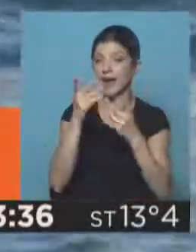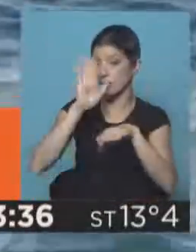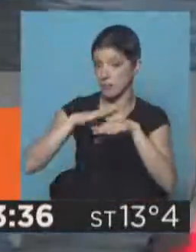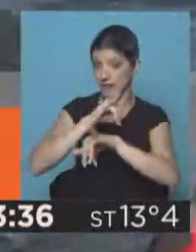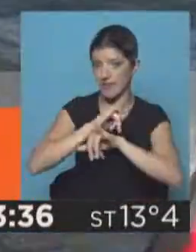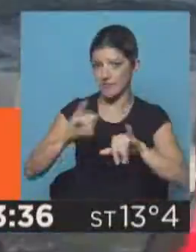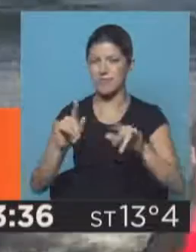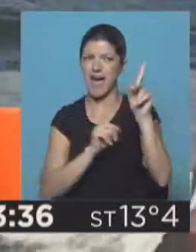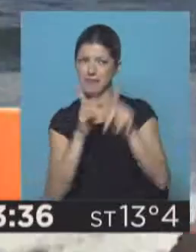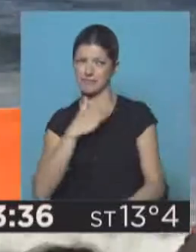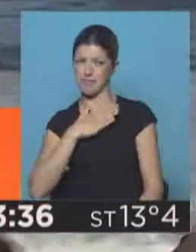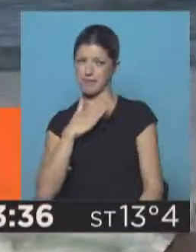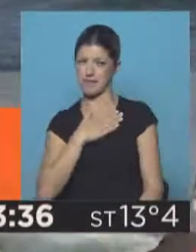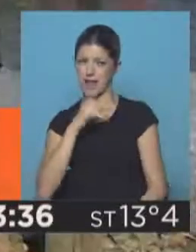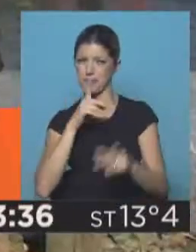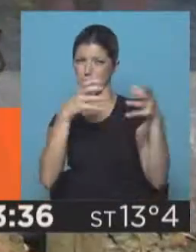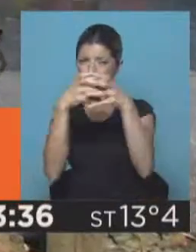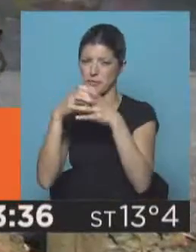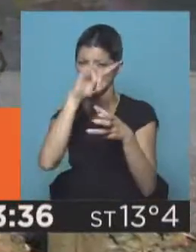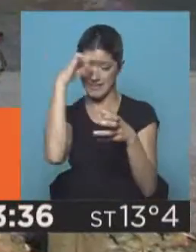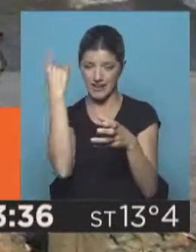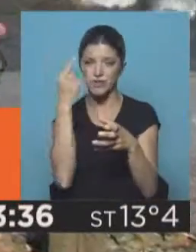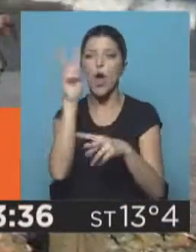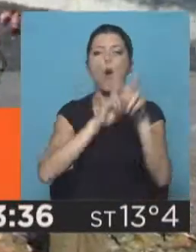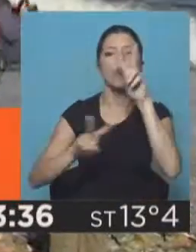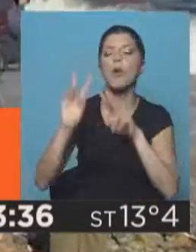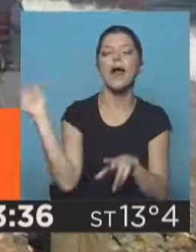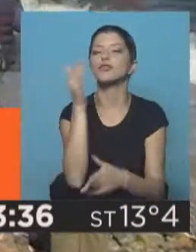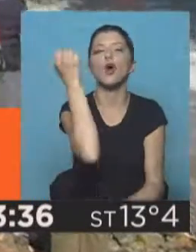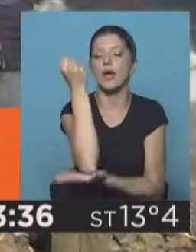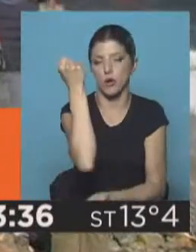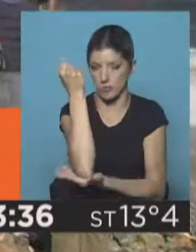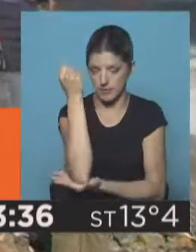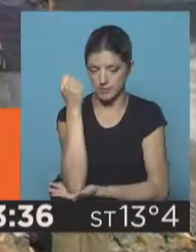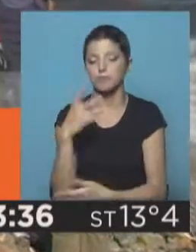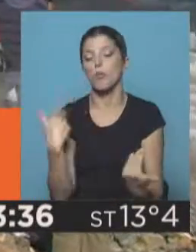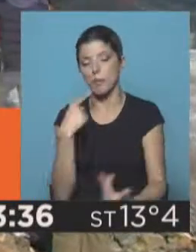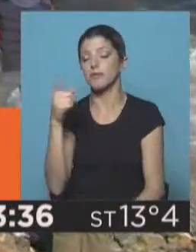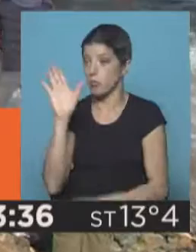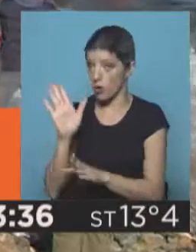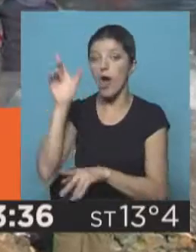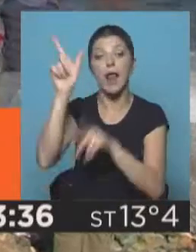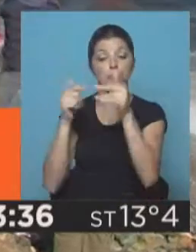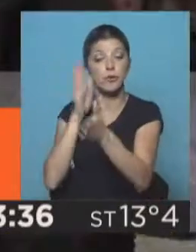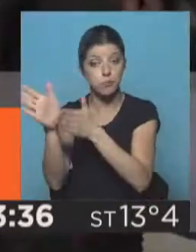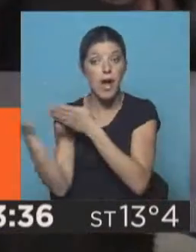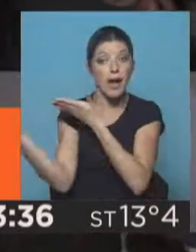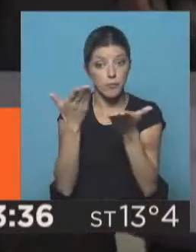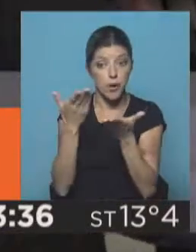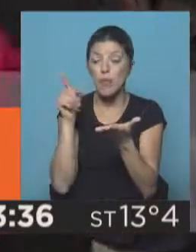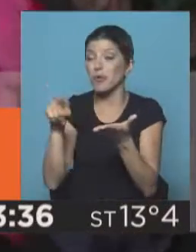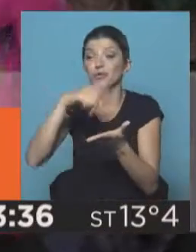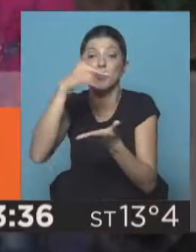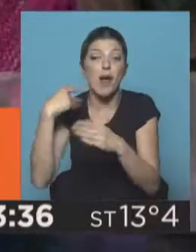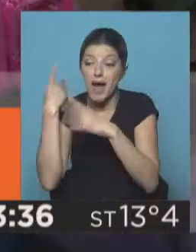a mí, a veces los organismos internacionales le buscan la dimensión económica a todo. Uno podría decir, bueno, hay que recibir a los refugiados porque hay gente que no tiene a dónde